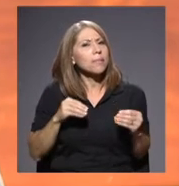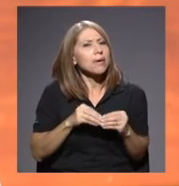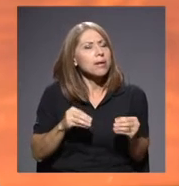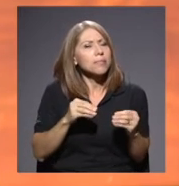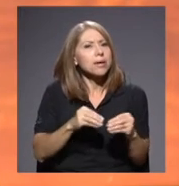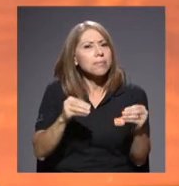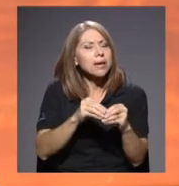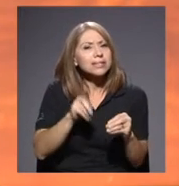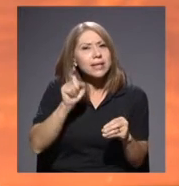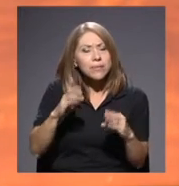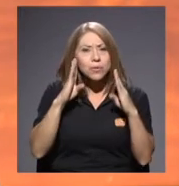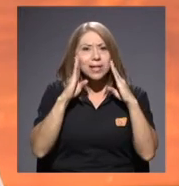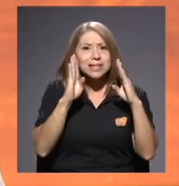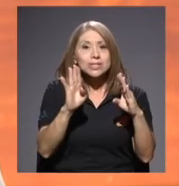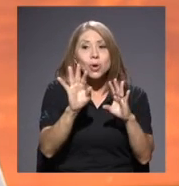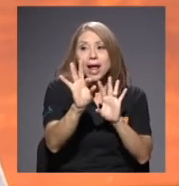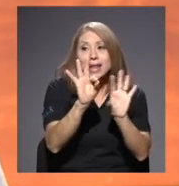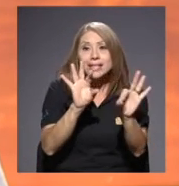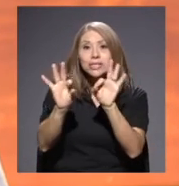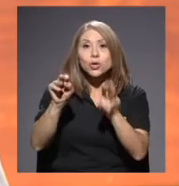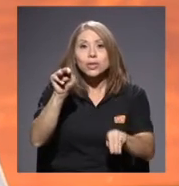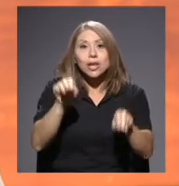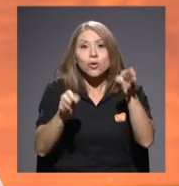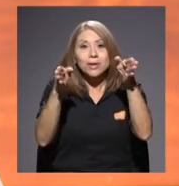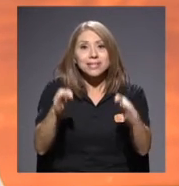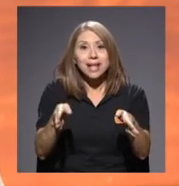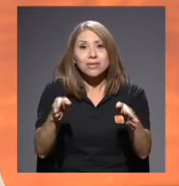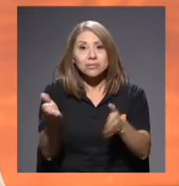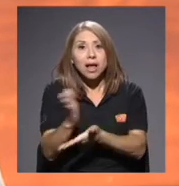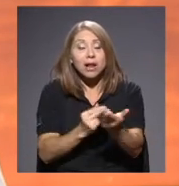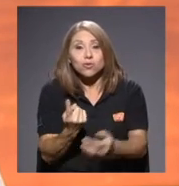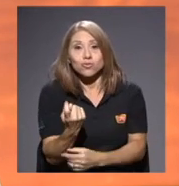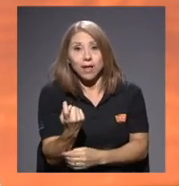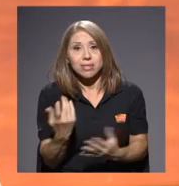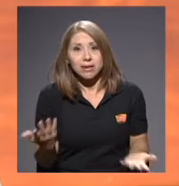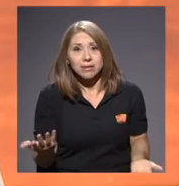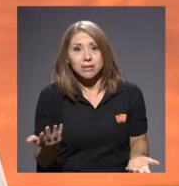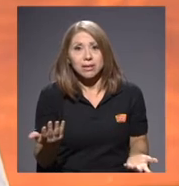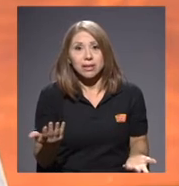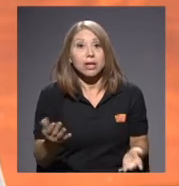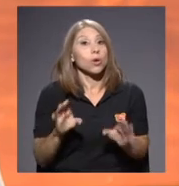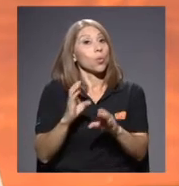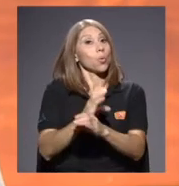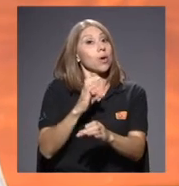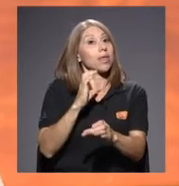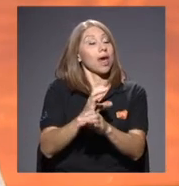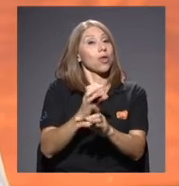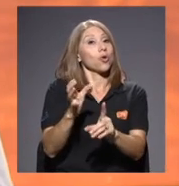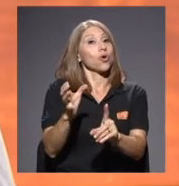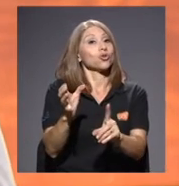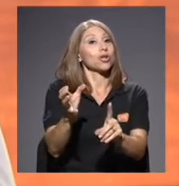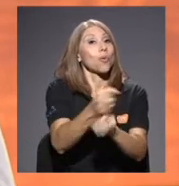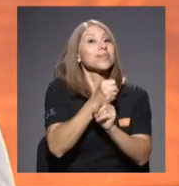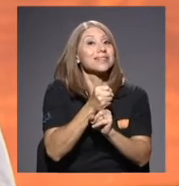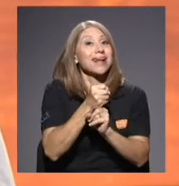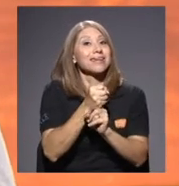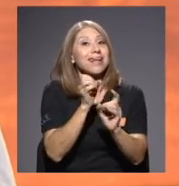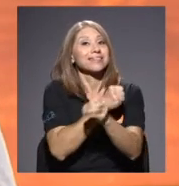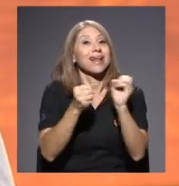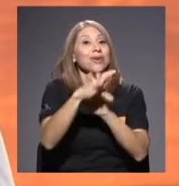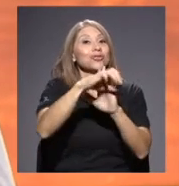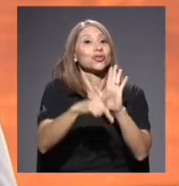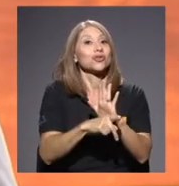de los magistrados, que todavía quedan varios por nombrar, y que, como planteaba Raúl, cuidado, no secuestran la Sala Constitucional, porque si no la secuestran, ¿qué